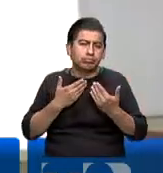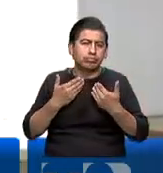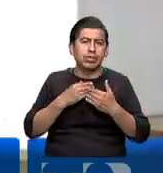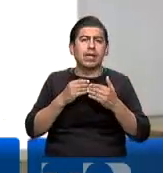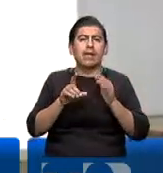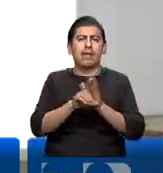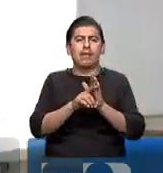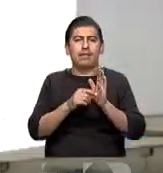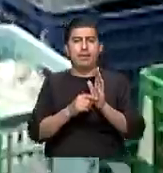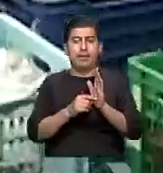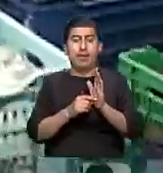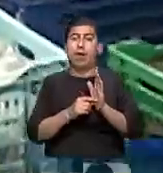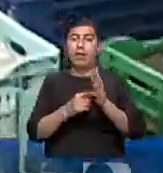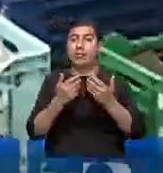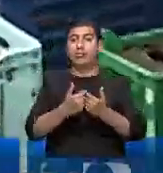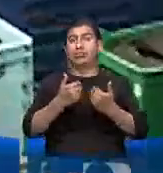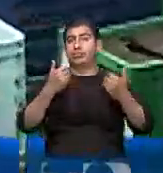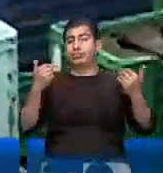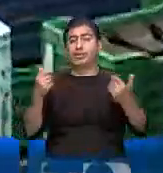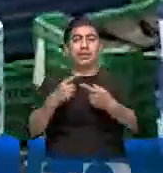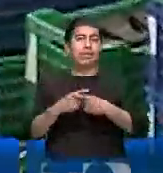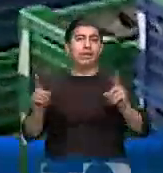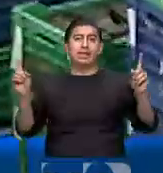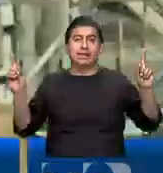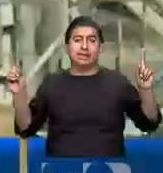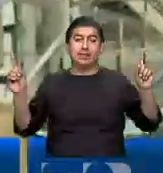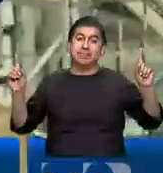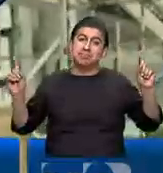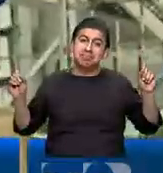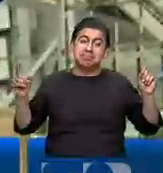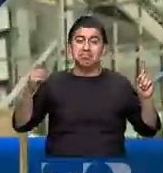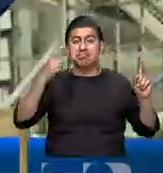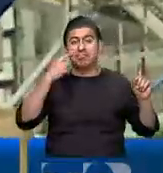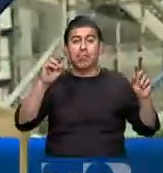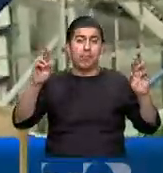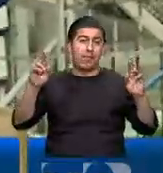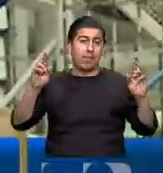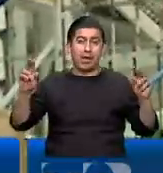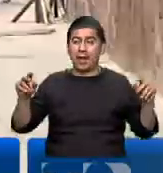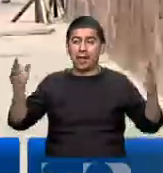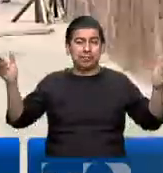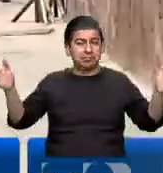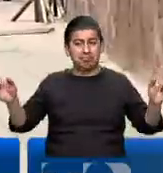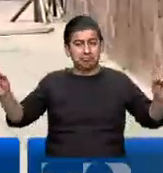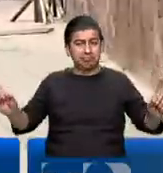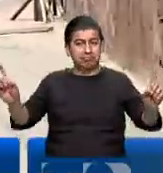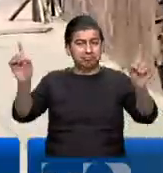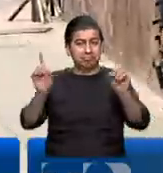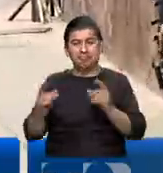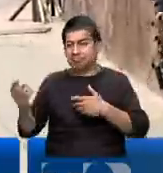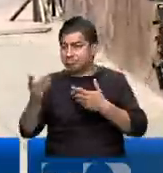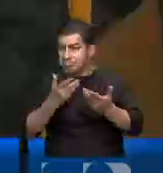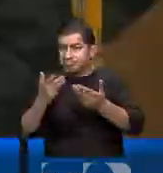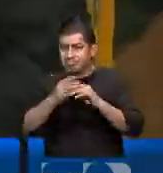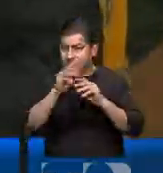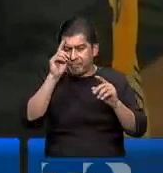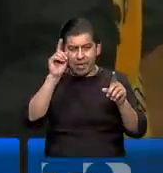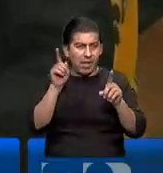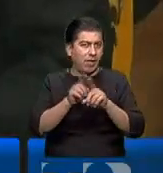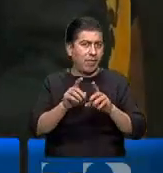frente a la brecha existente y con el propósito de acortar la distancia entre las propuestas de empleadores y trabajadores